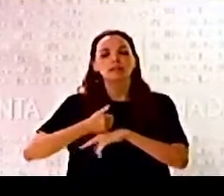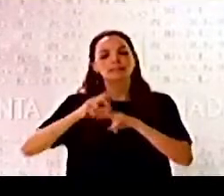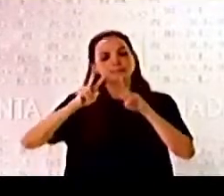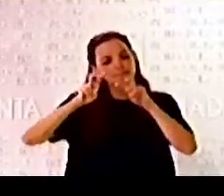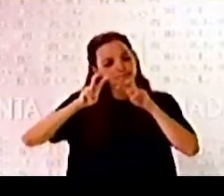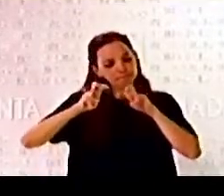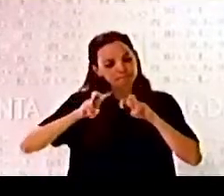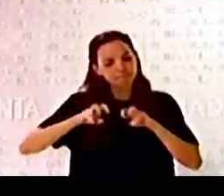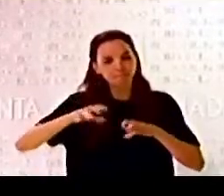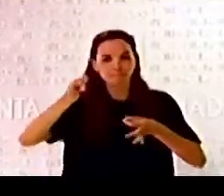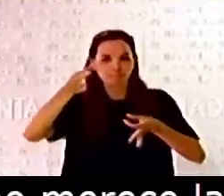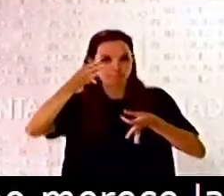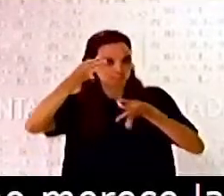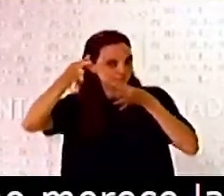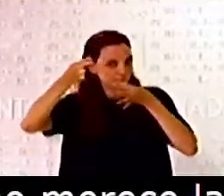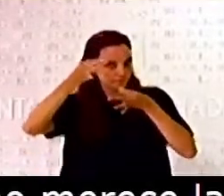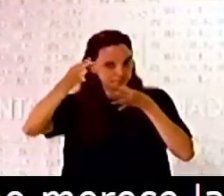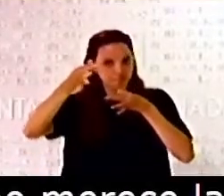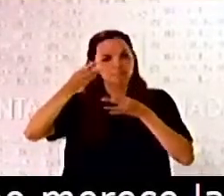mucho detenimiento,